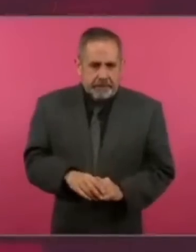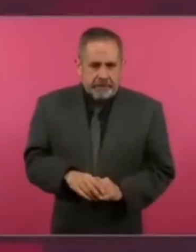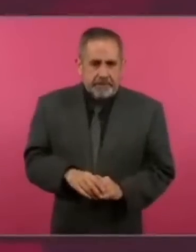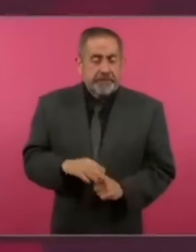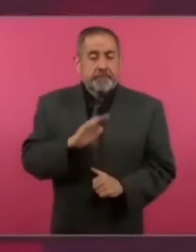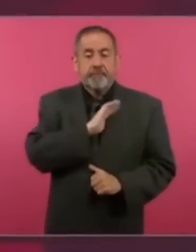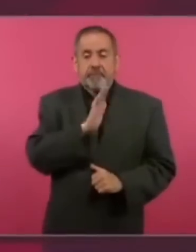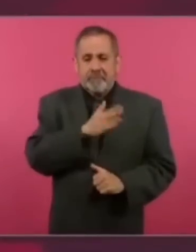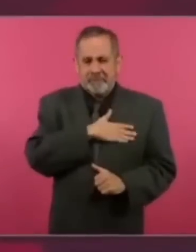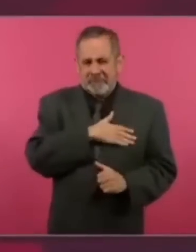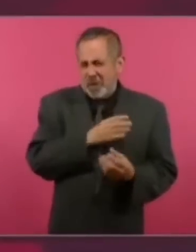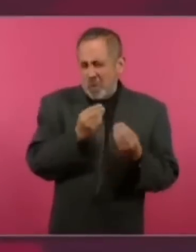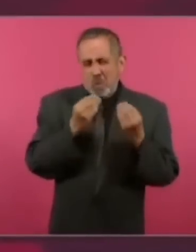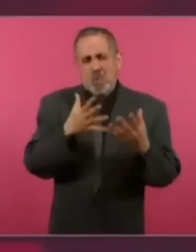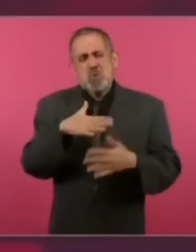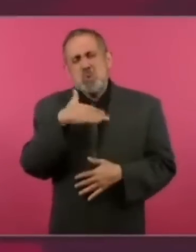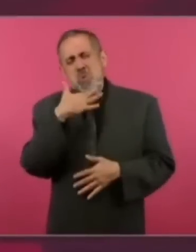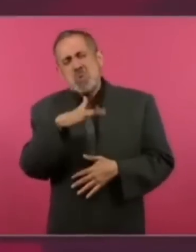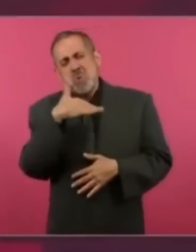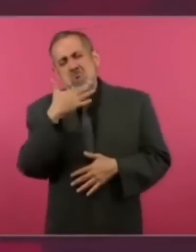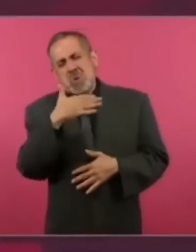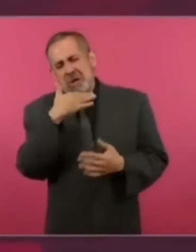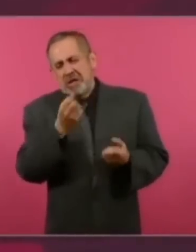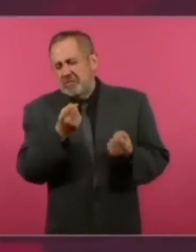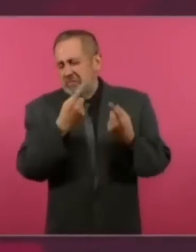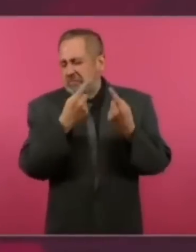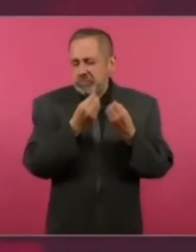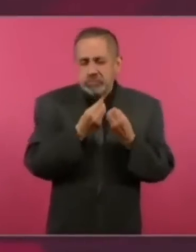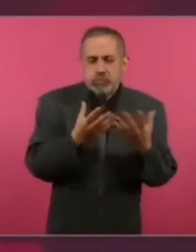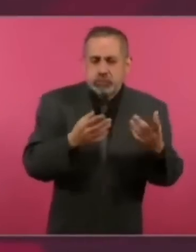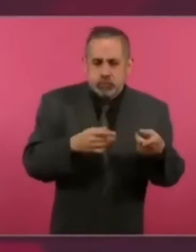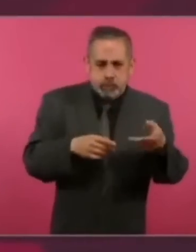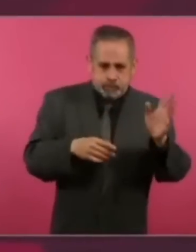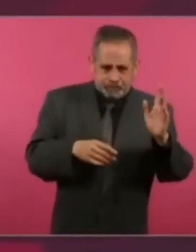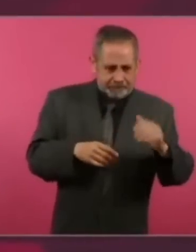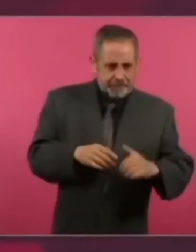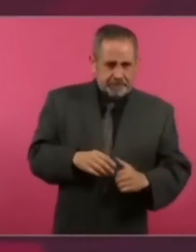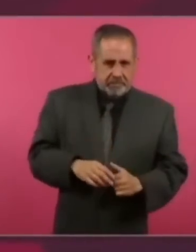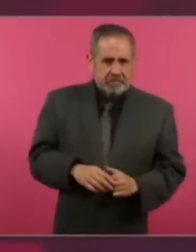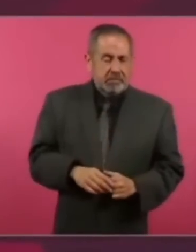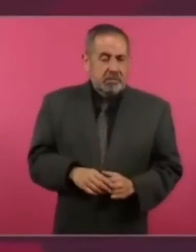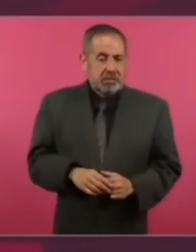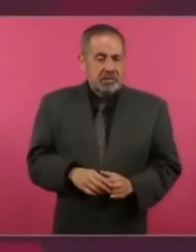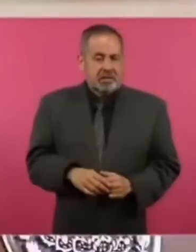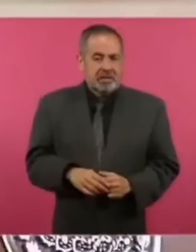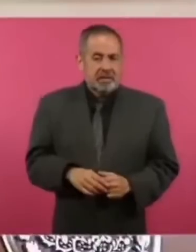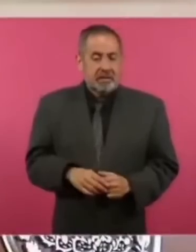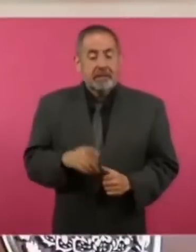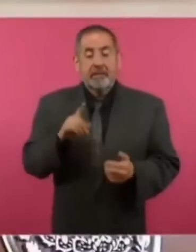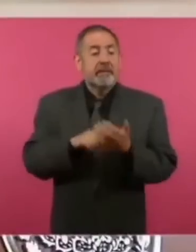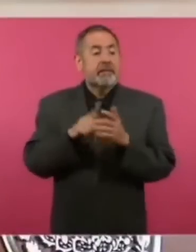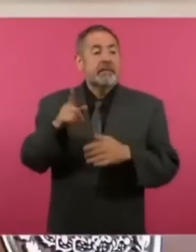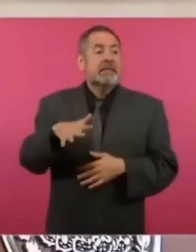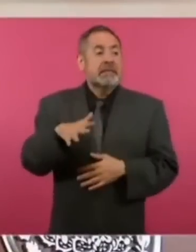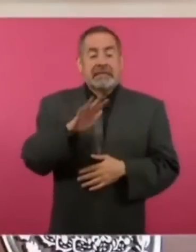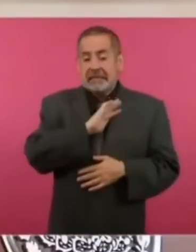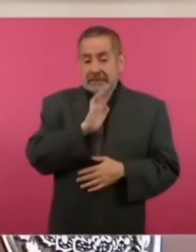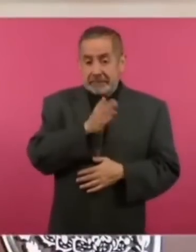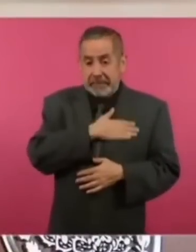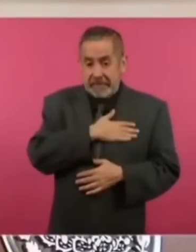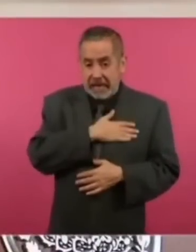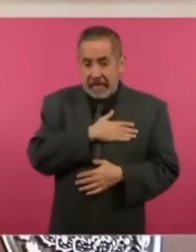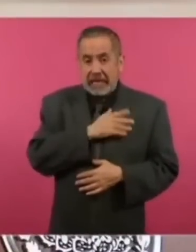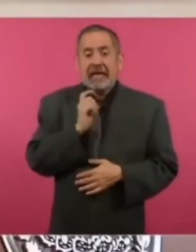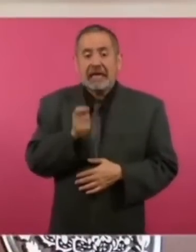en España hay mucha corrupción. Nada más que en España